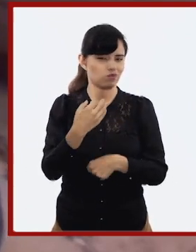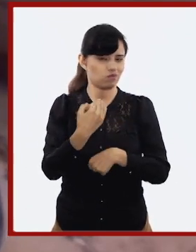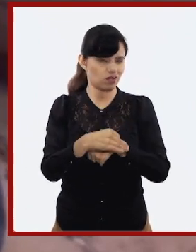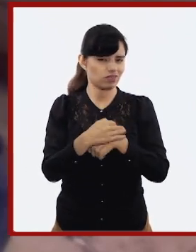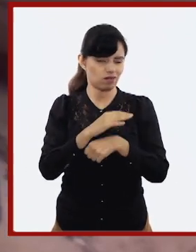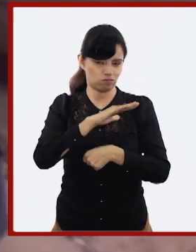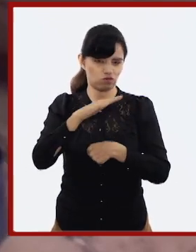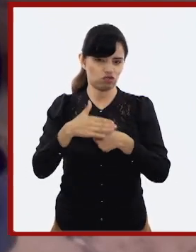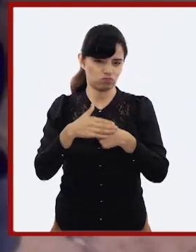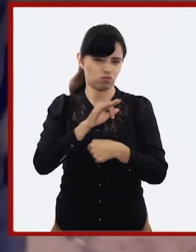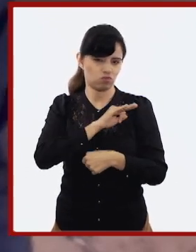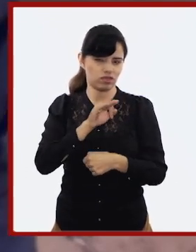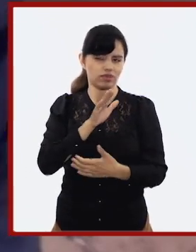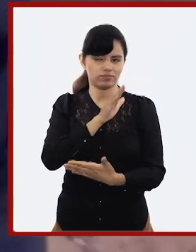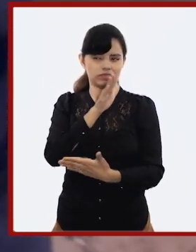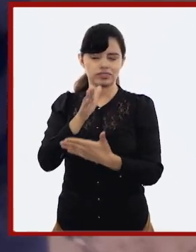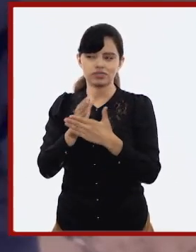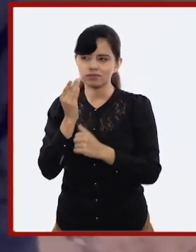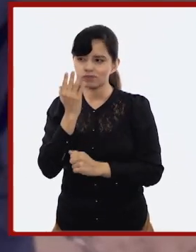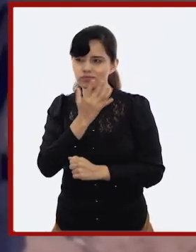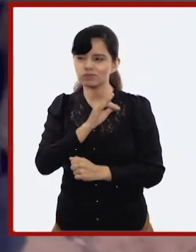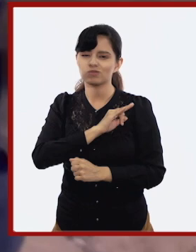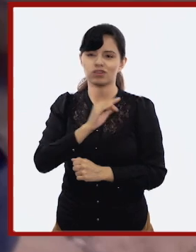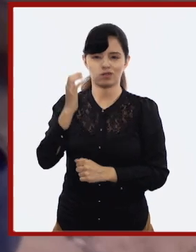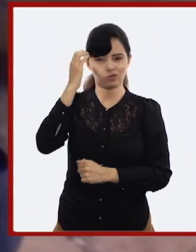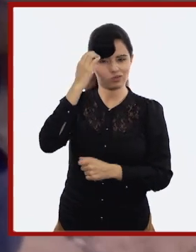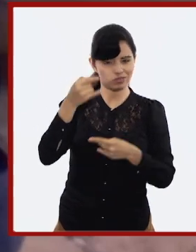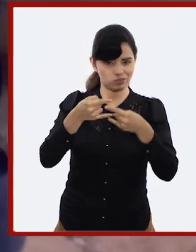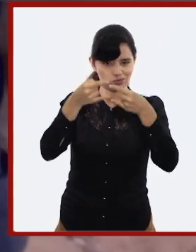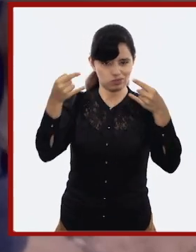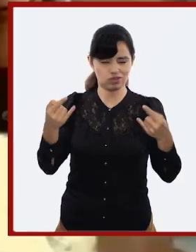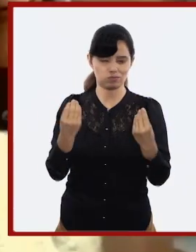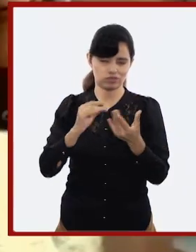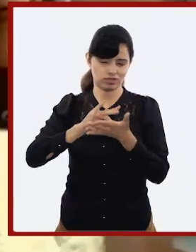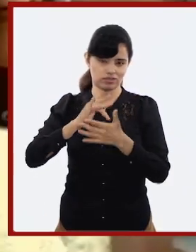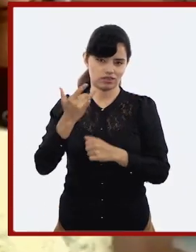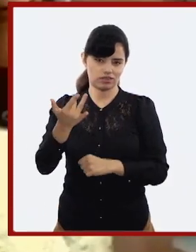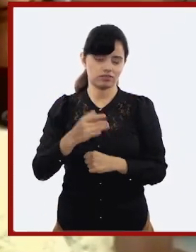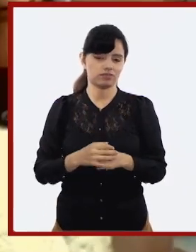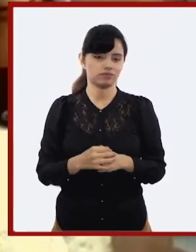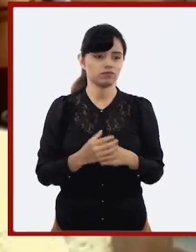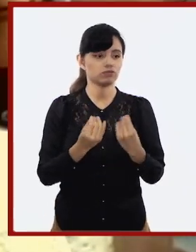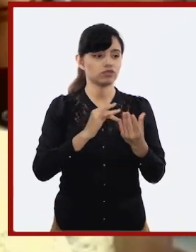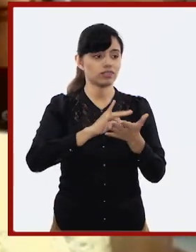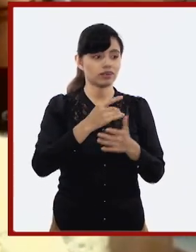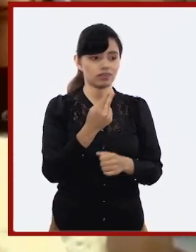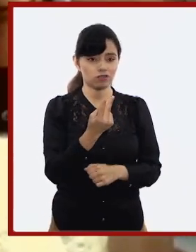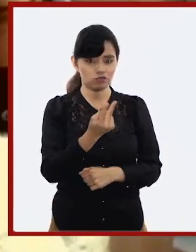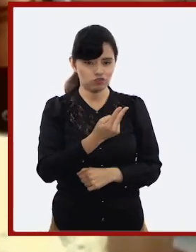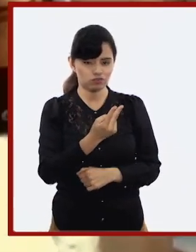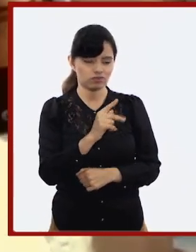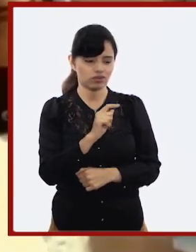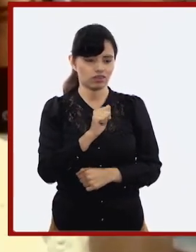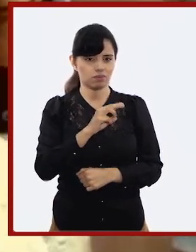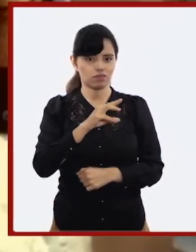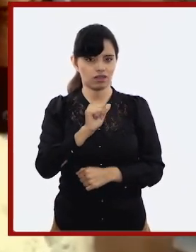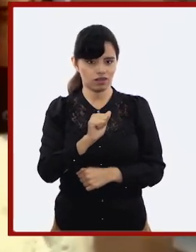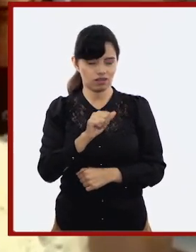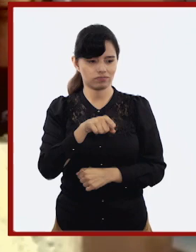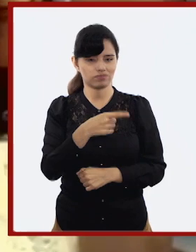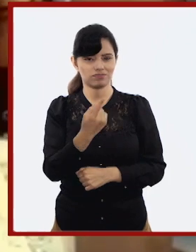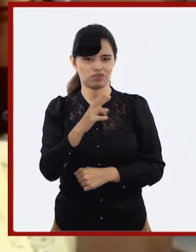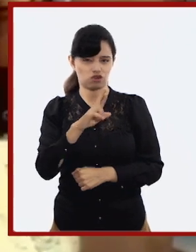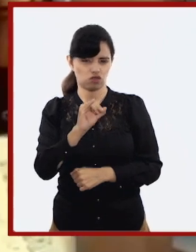la disfrutemos y nos encontremos con esta parte de nuestra historia. Muchas gracias, Patricia. Muchísimas gracias a ustedes, Tamara, Rodrigo, me dio